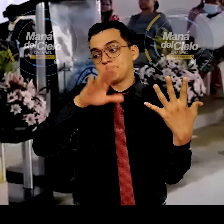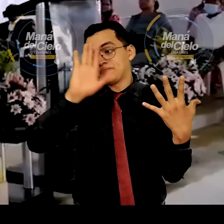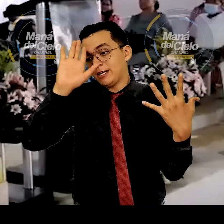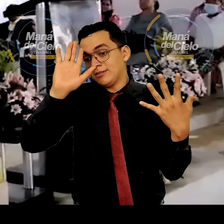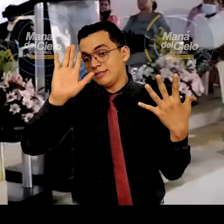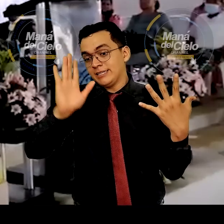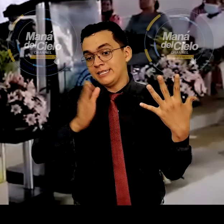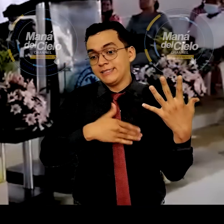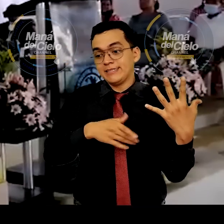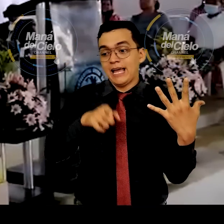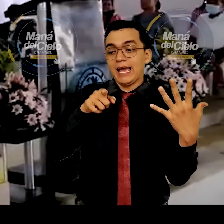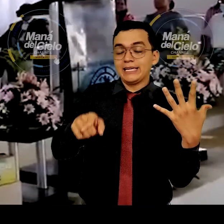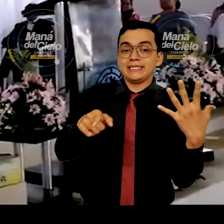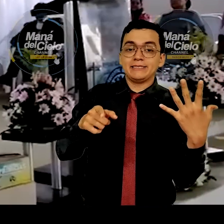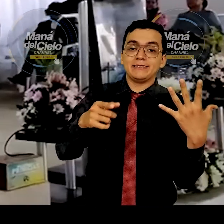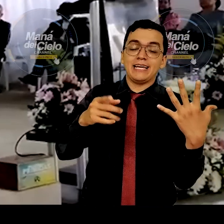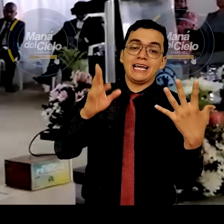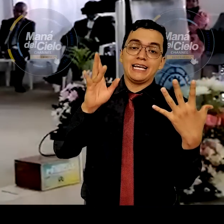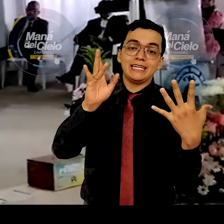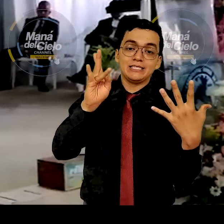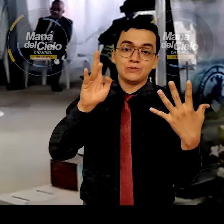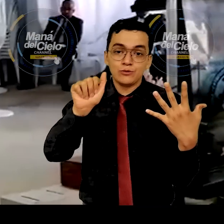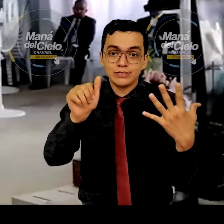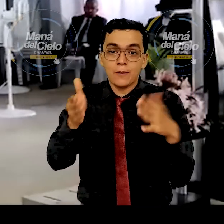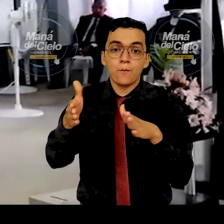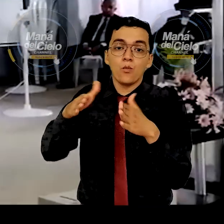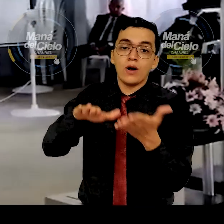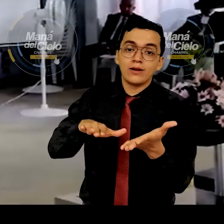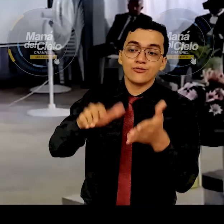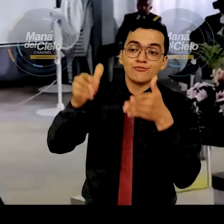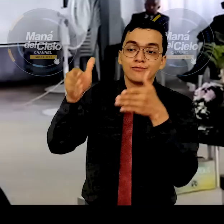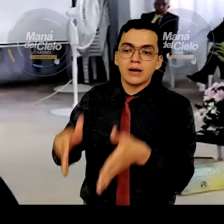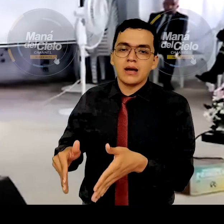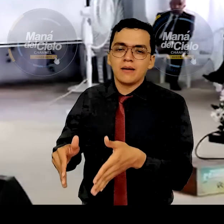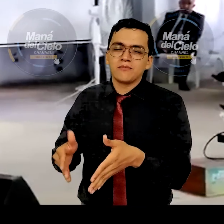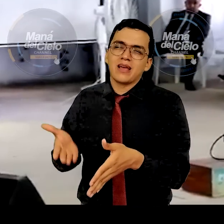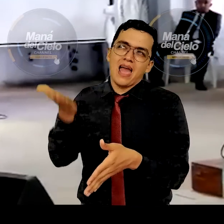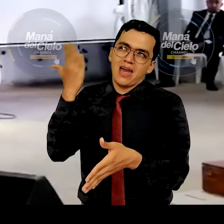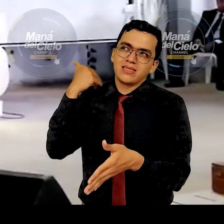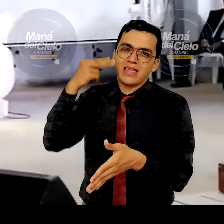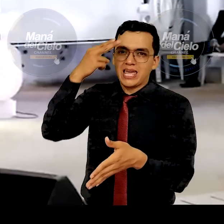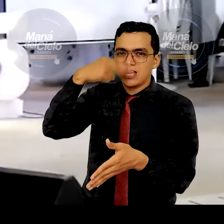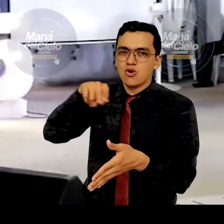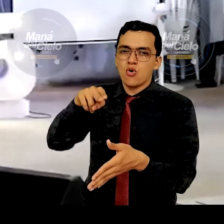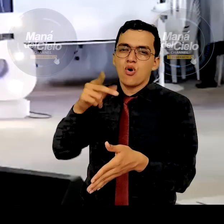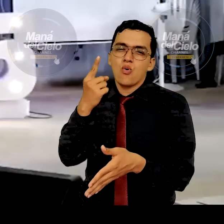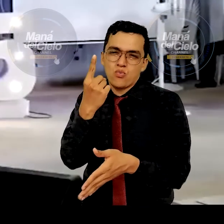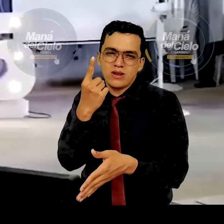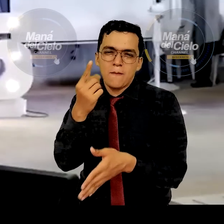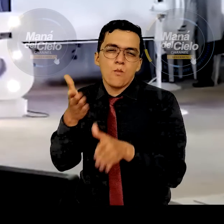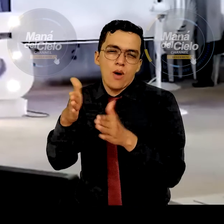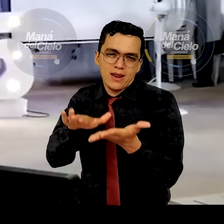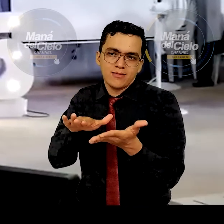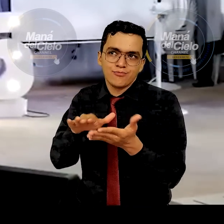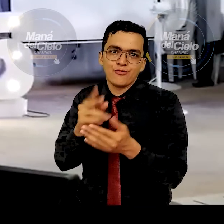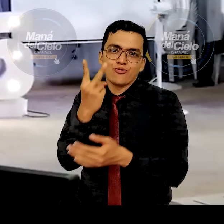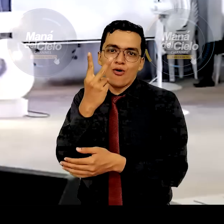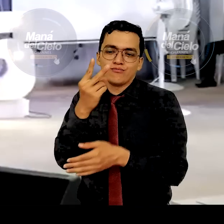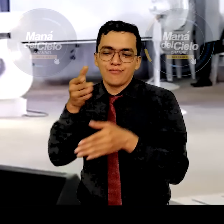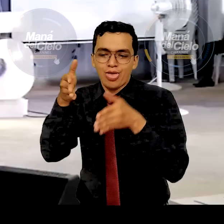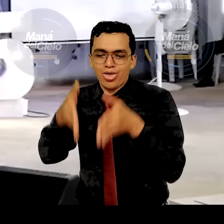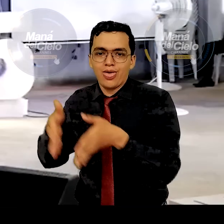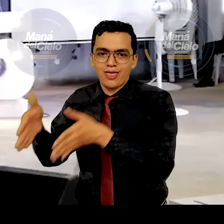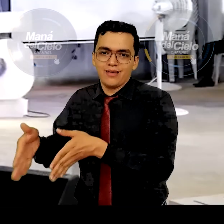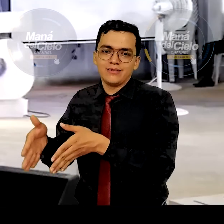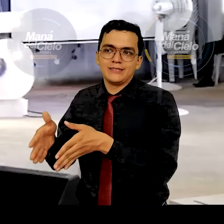una chiquita. Le tocó mejor que a mí. Yo me quedé con 5 y ella se quedó